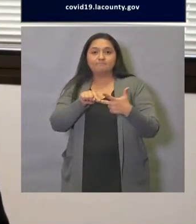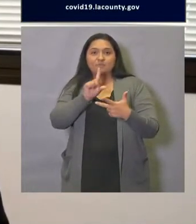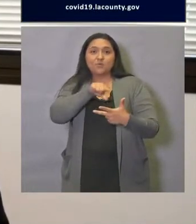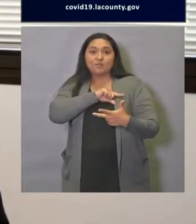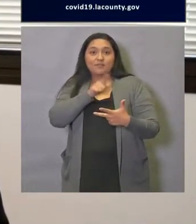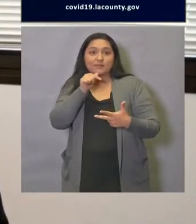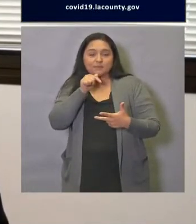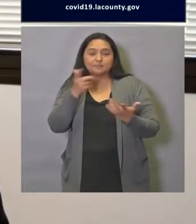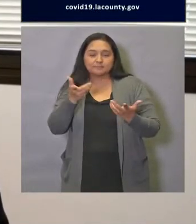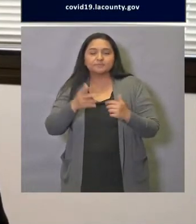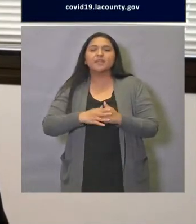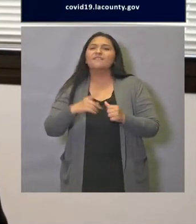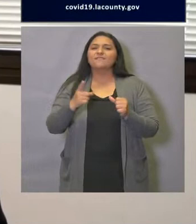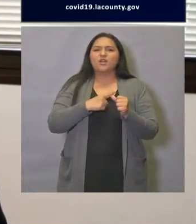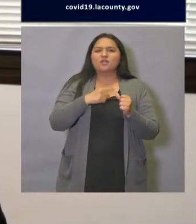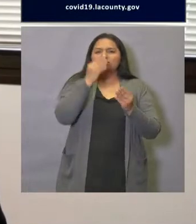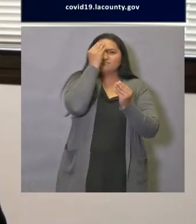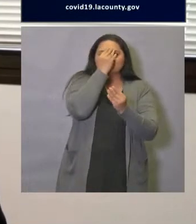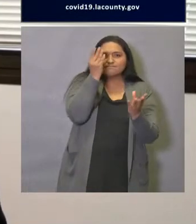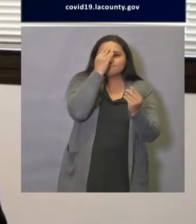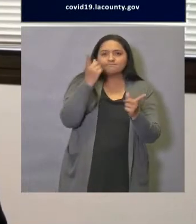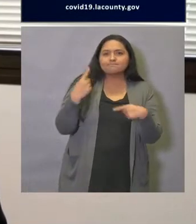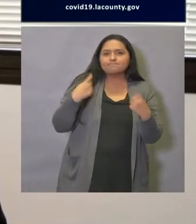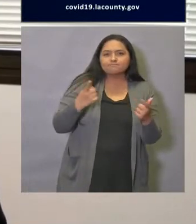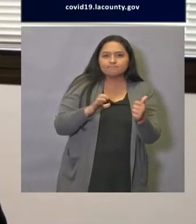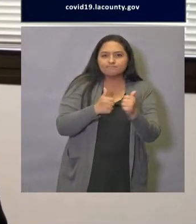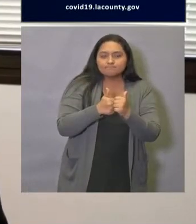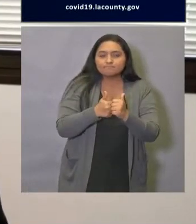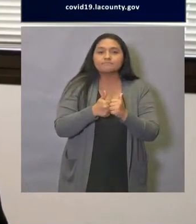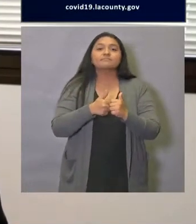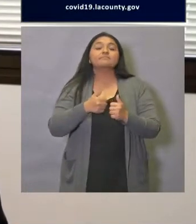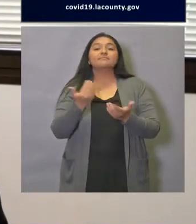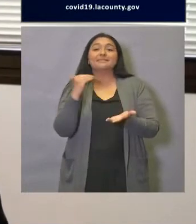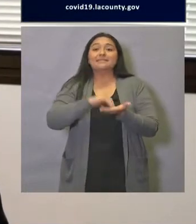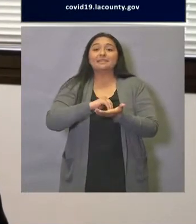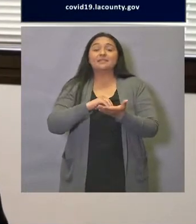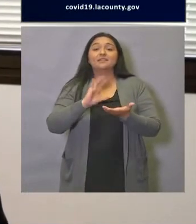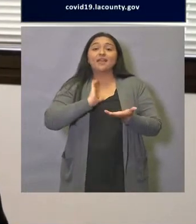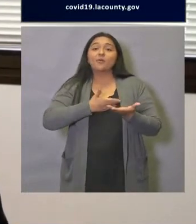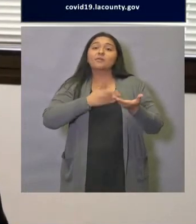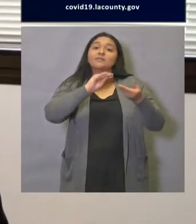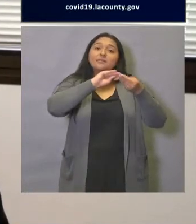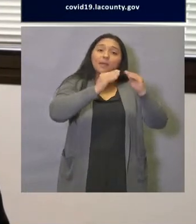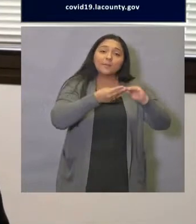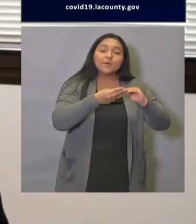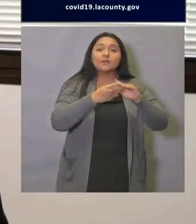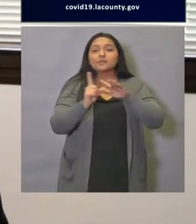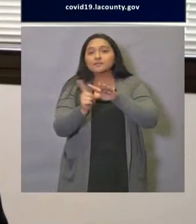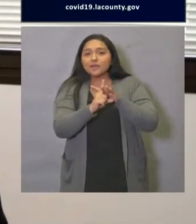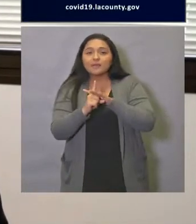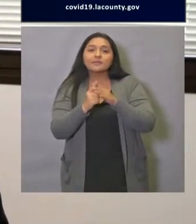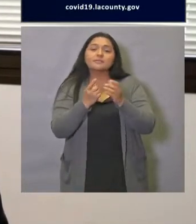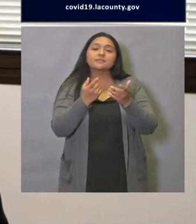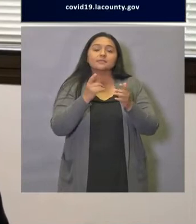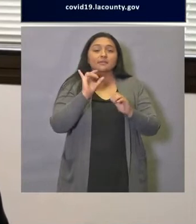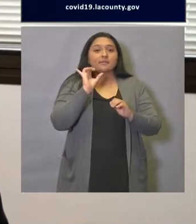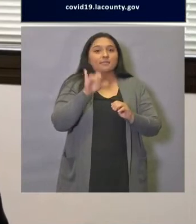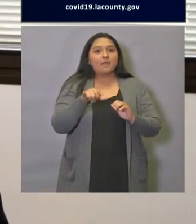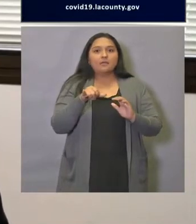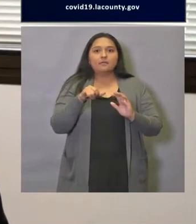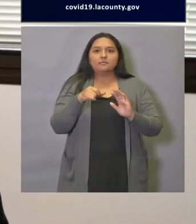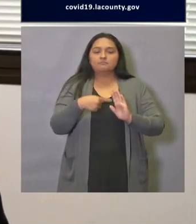actualizarlos sobre nuestro estado actual. Y como recordatorio, los números de casos y muertes informados hoy representan un